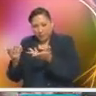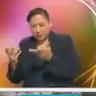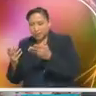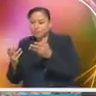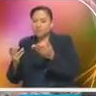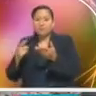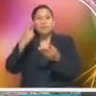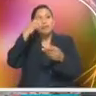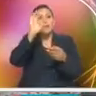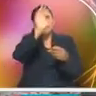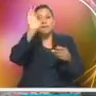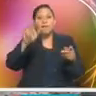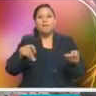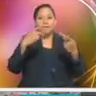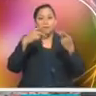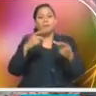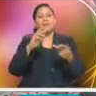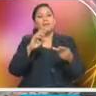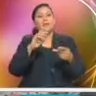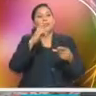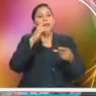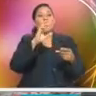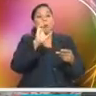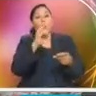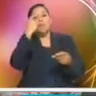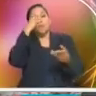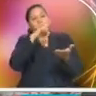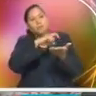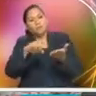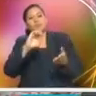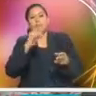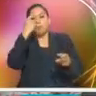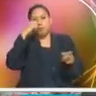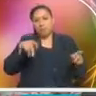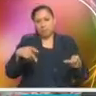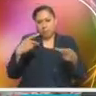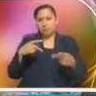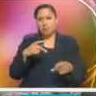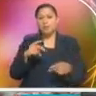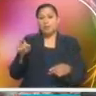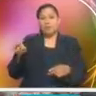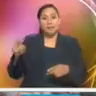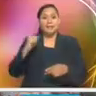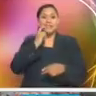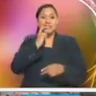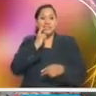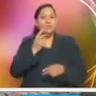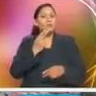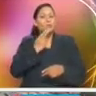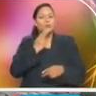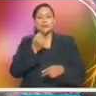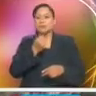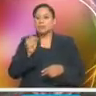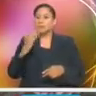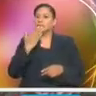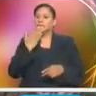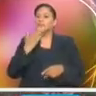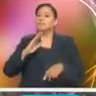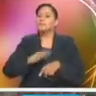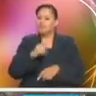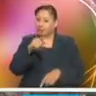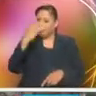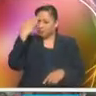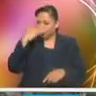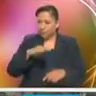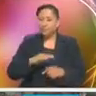otras herramientas para comprar o vender. La verdad es que esto ha tenido muchísima utilidad porque si nos damos